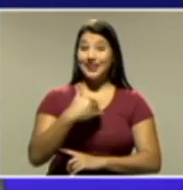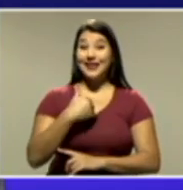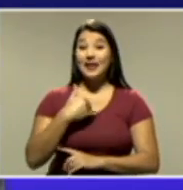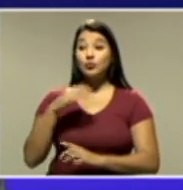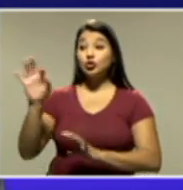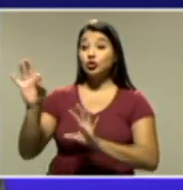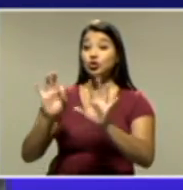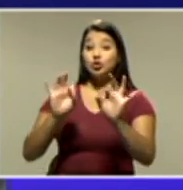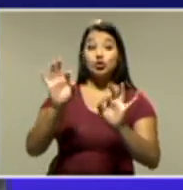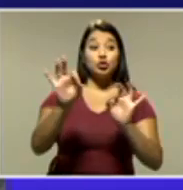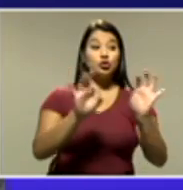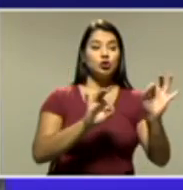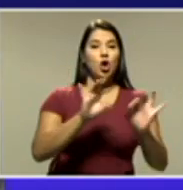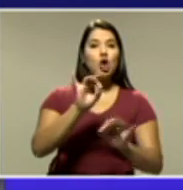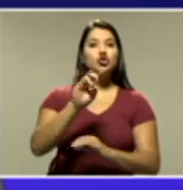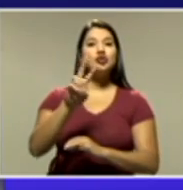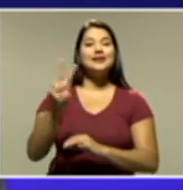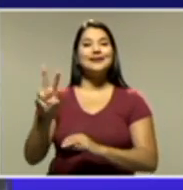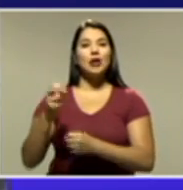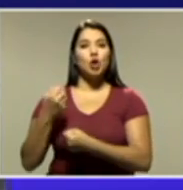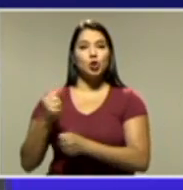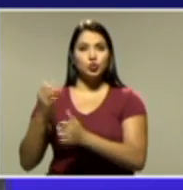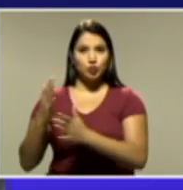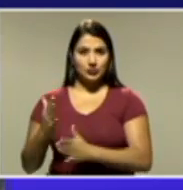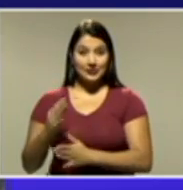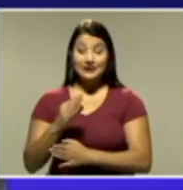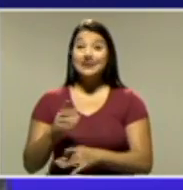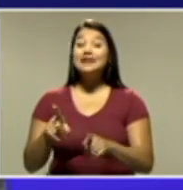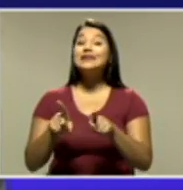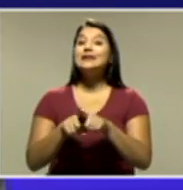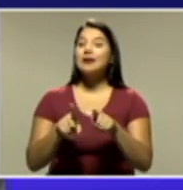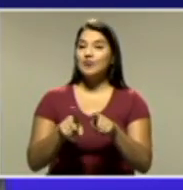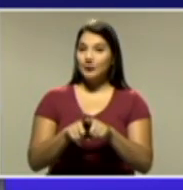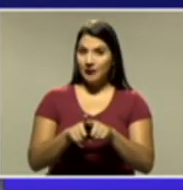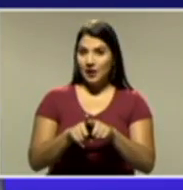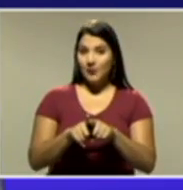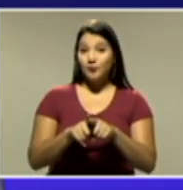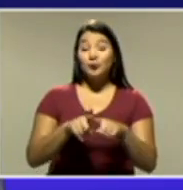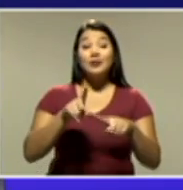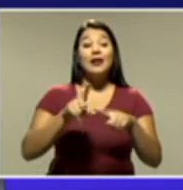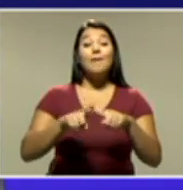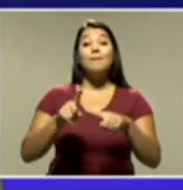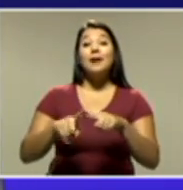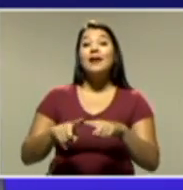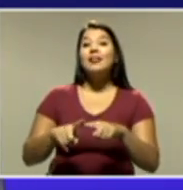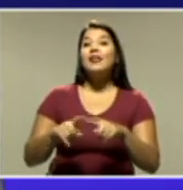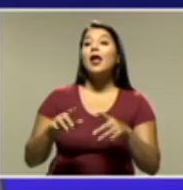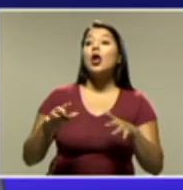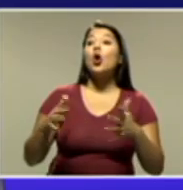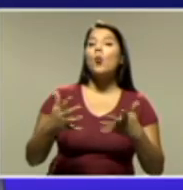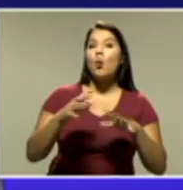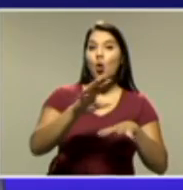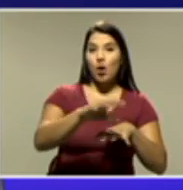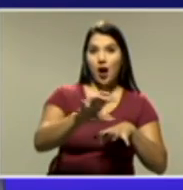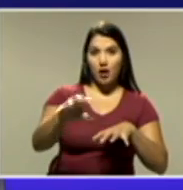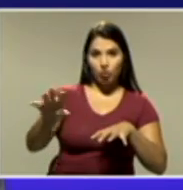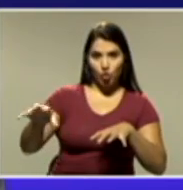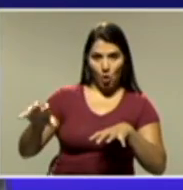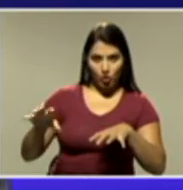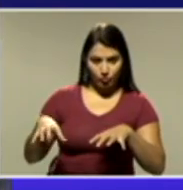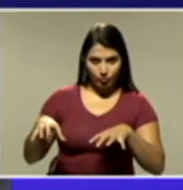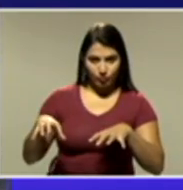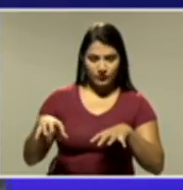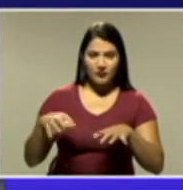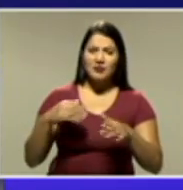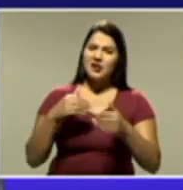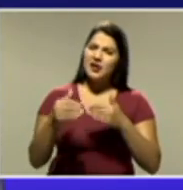Y también el patrón de comportamiento es muy distinto dependiendo de los cantones en los que nos movamos. Tiende a ser mucho